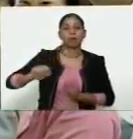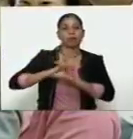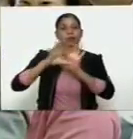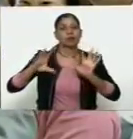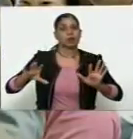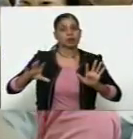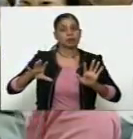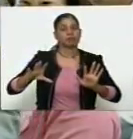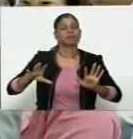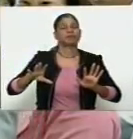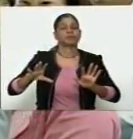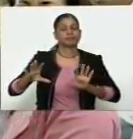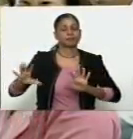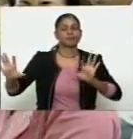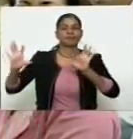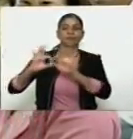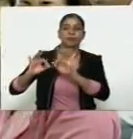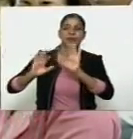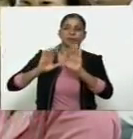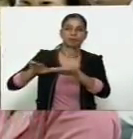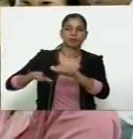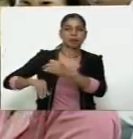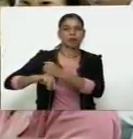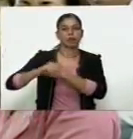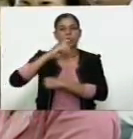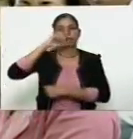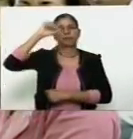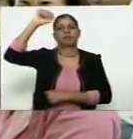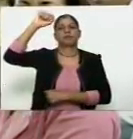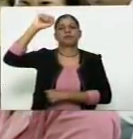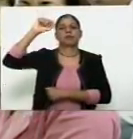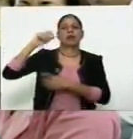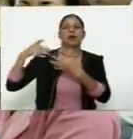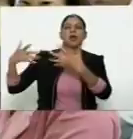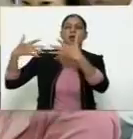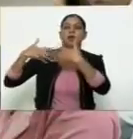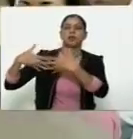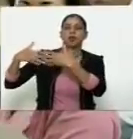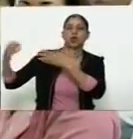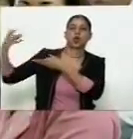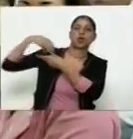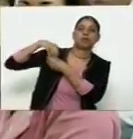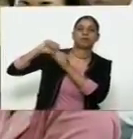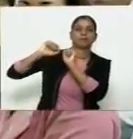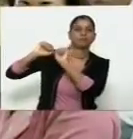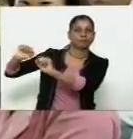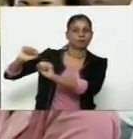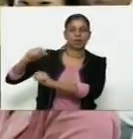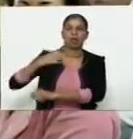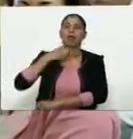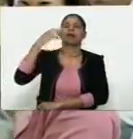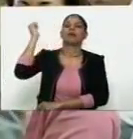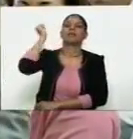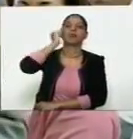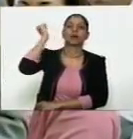suma para acompañar a nuestro presidente Maduro en ese rechazo, en ese levantar la voz de firmeza para seguir en la ofensiva